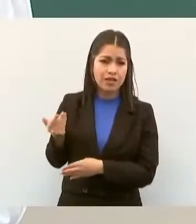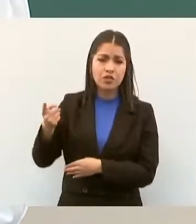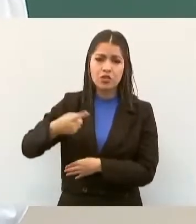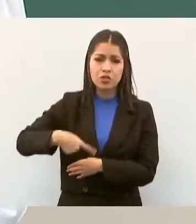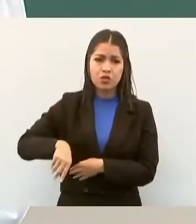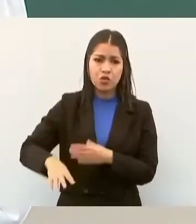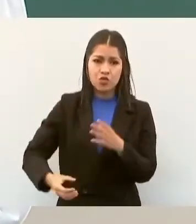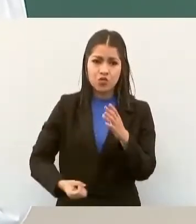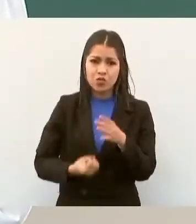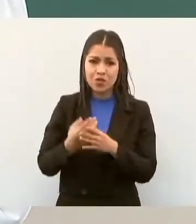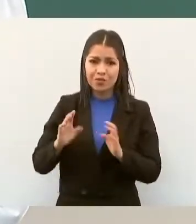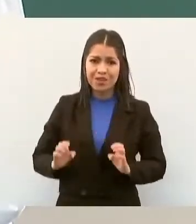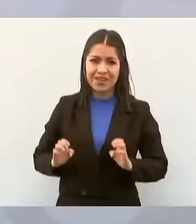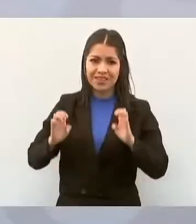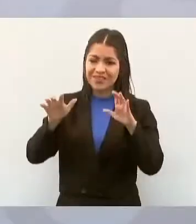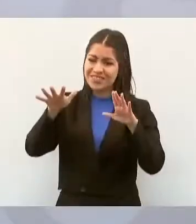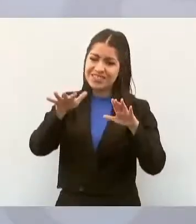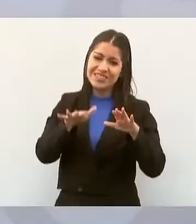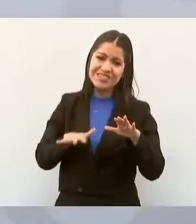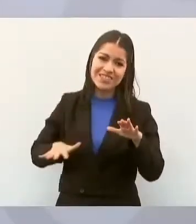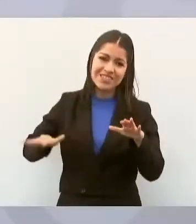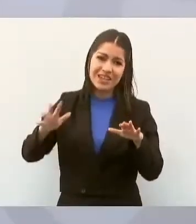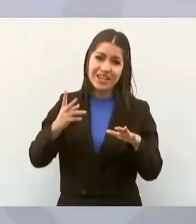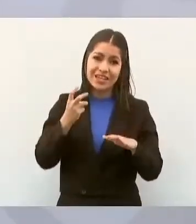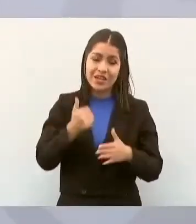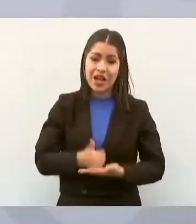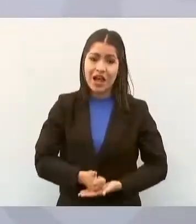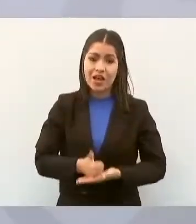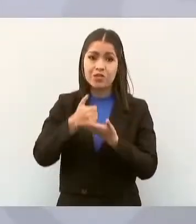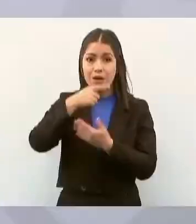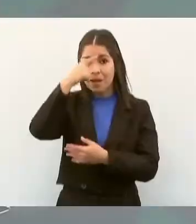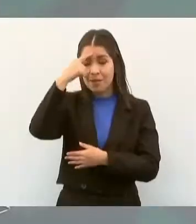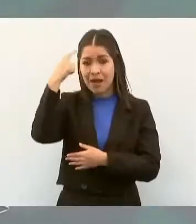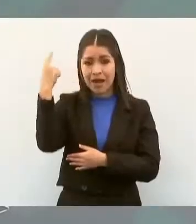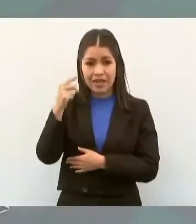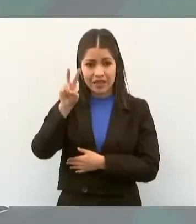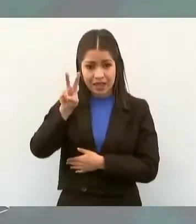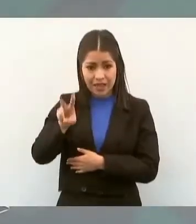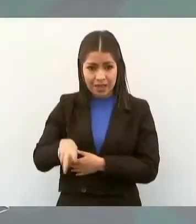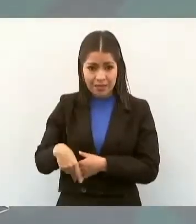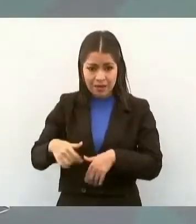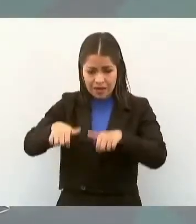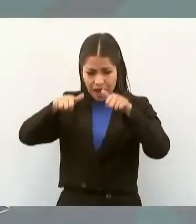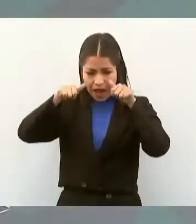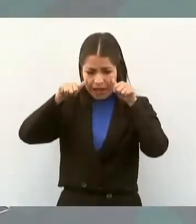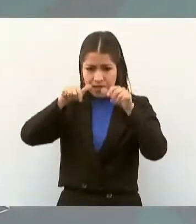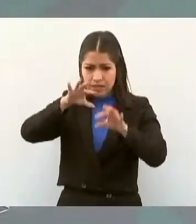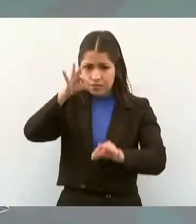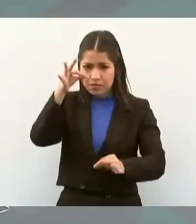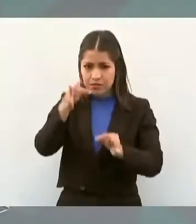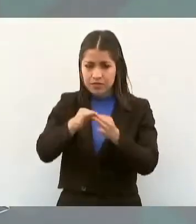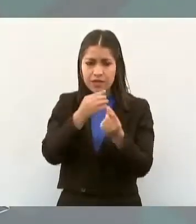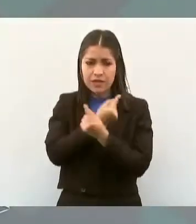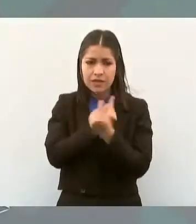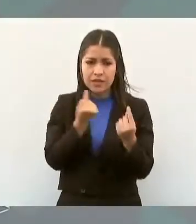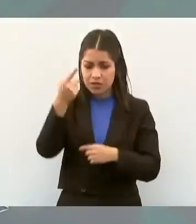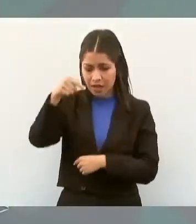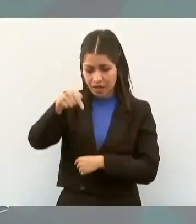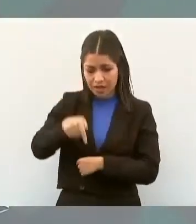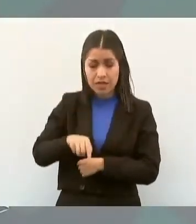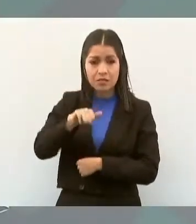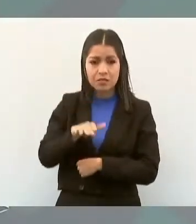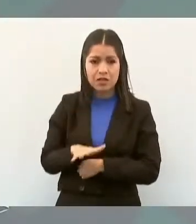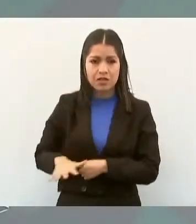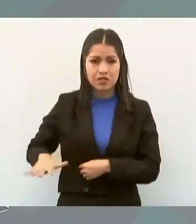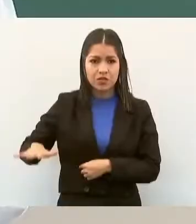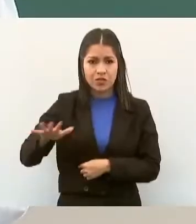estas nuevas instalaciones que han permitido la dignificación de la atención de los niños en Michoacán.